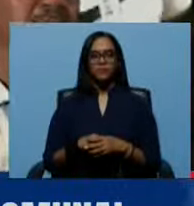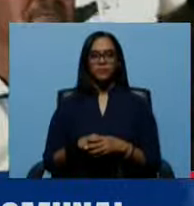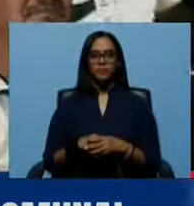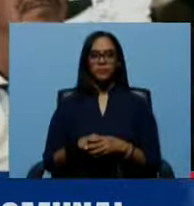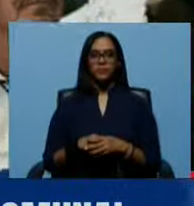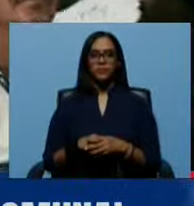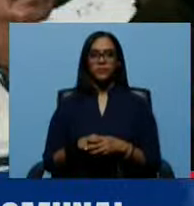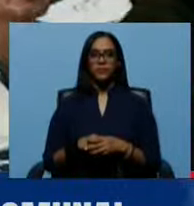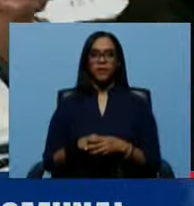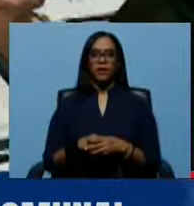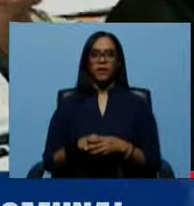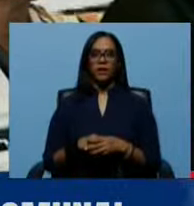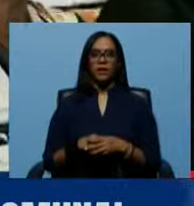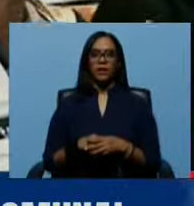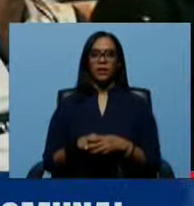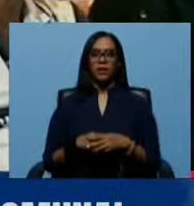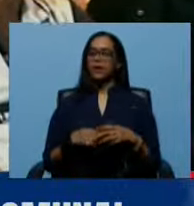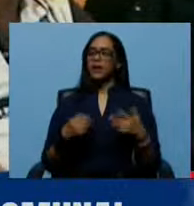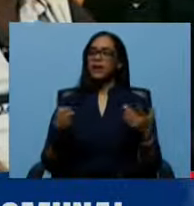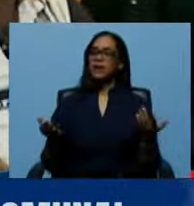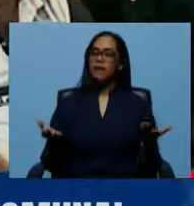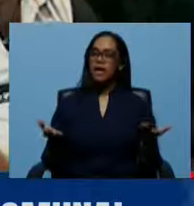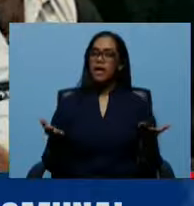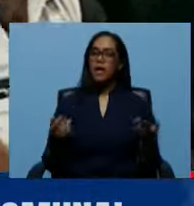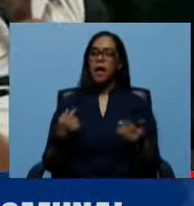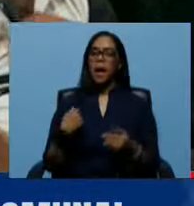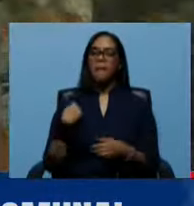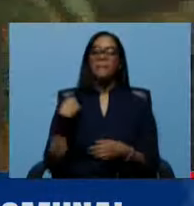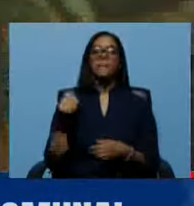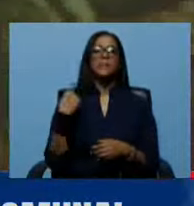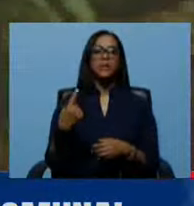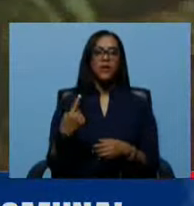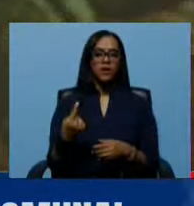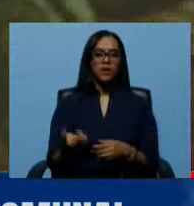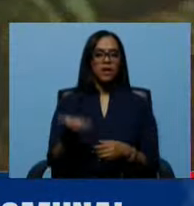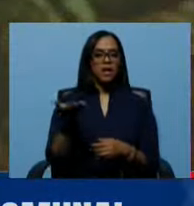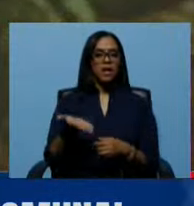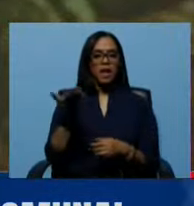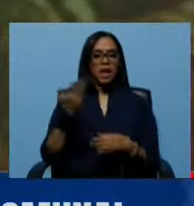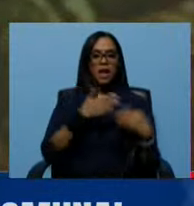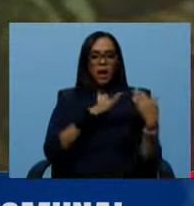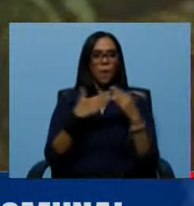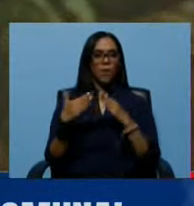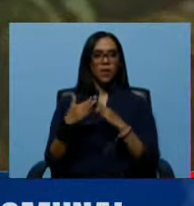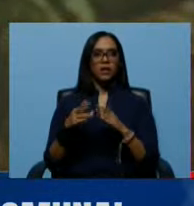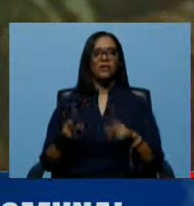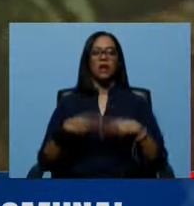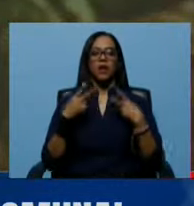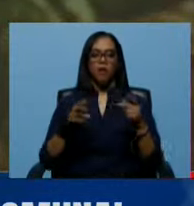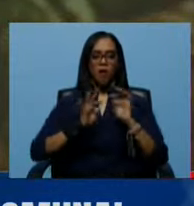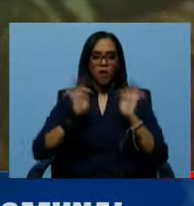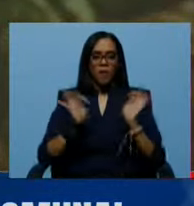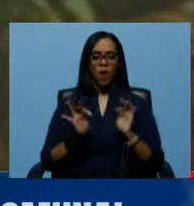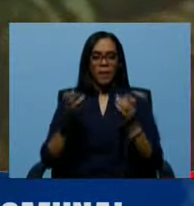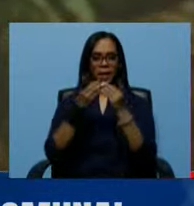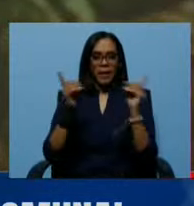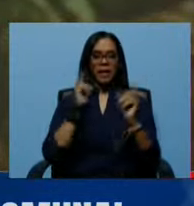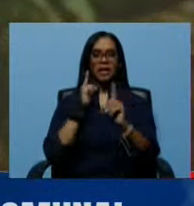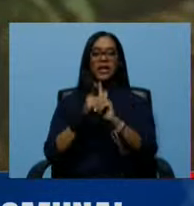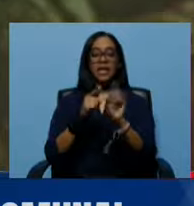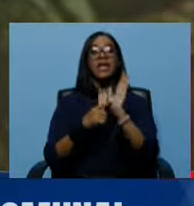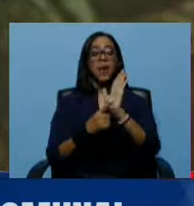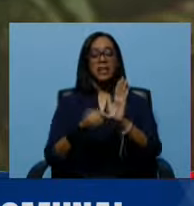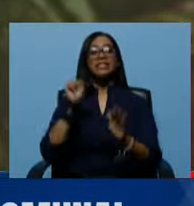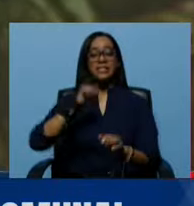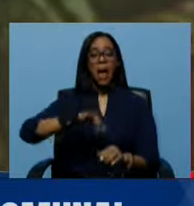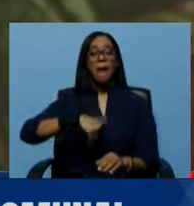¿En qué ha priorizado a la comunidad en este nuevo método de democracia directa que demuestra que sí es